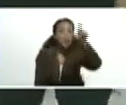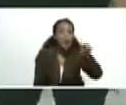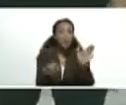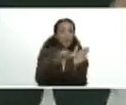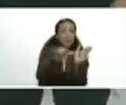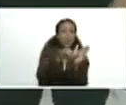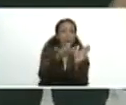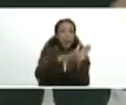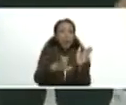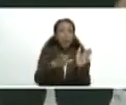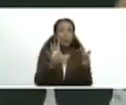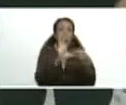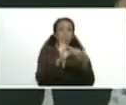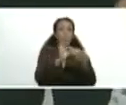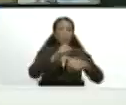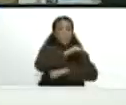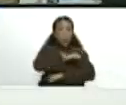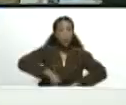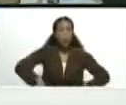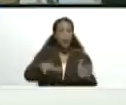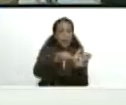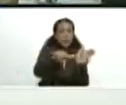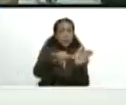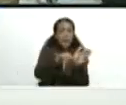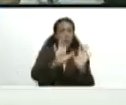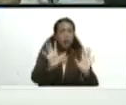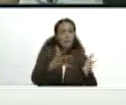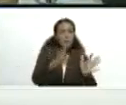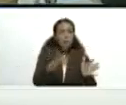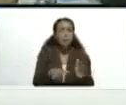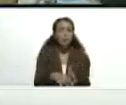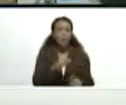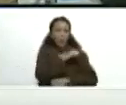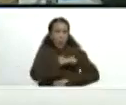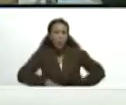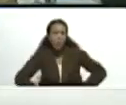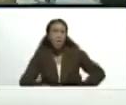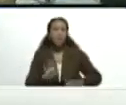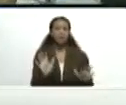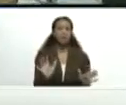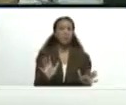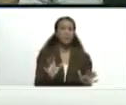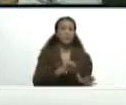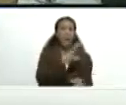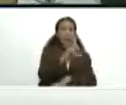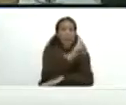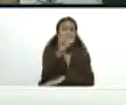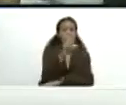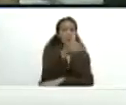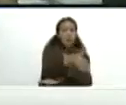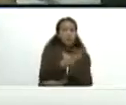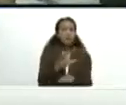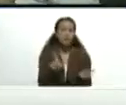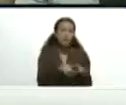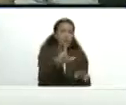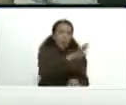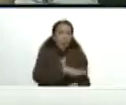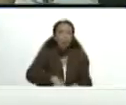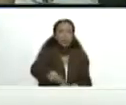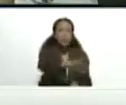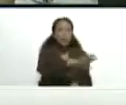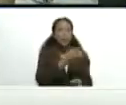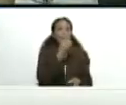es colindante con Portuguesa, ¿correcto? En portugueseño, larense, ahí toda esa zona